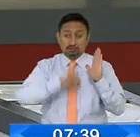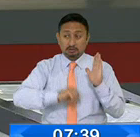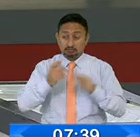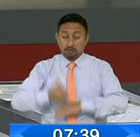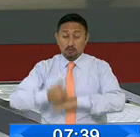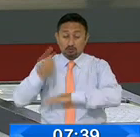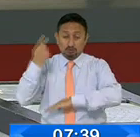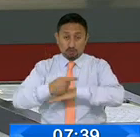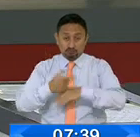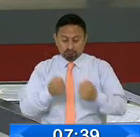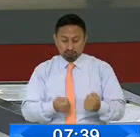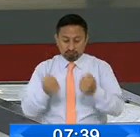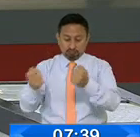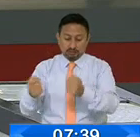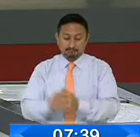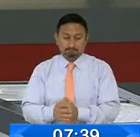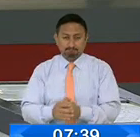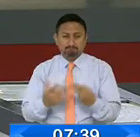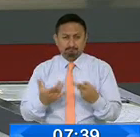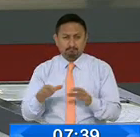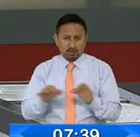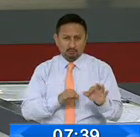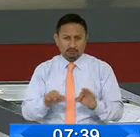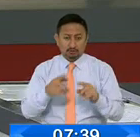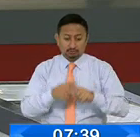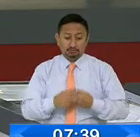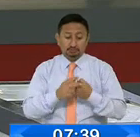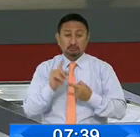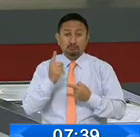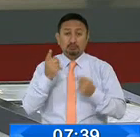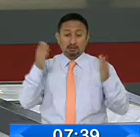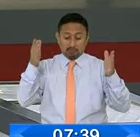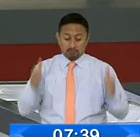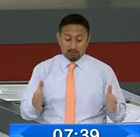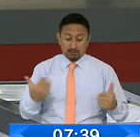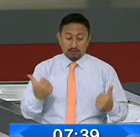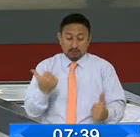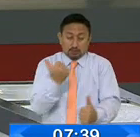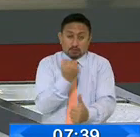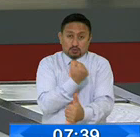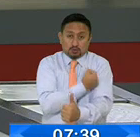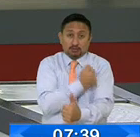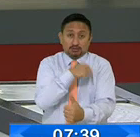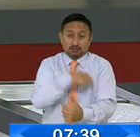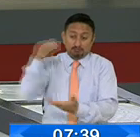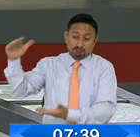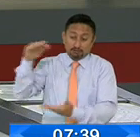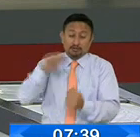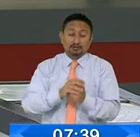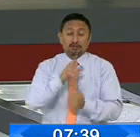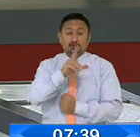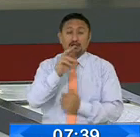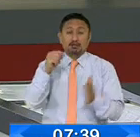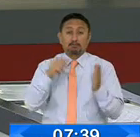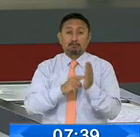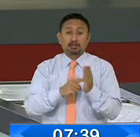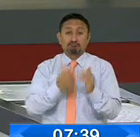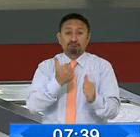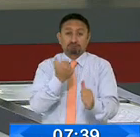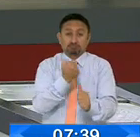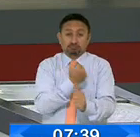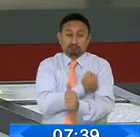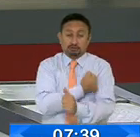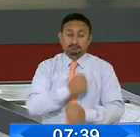la justicia. Además, indicó que se dio inicio a la fase 1 de inmunización con la llegada de más de 30.000